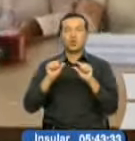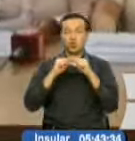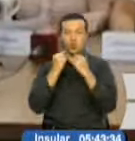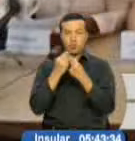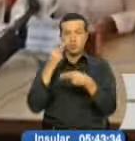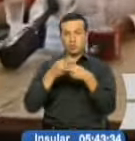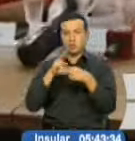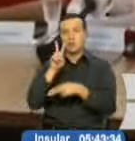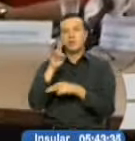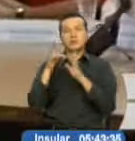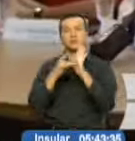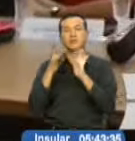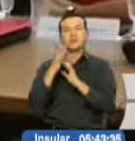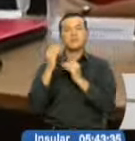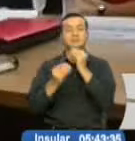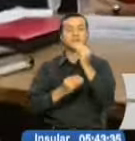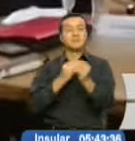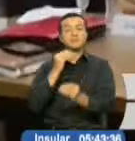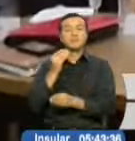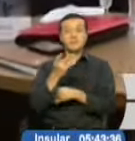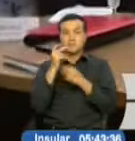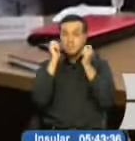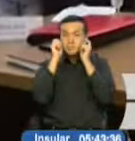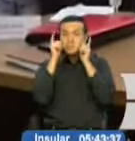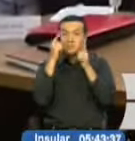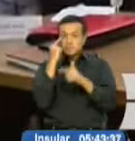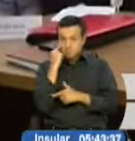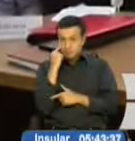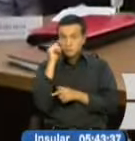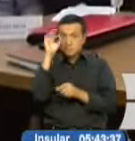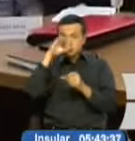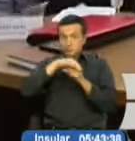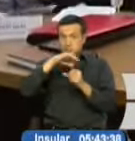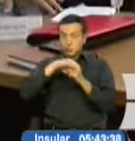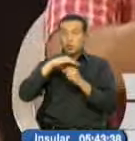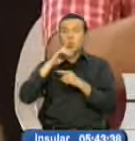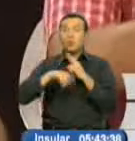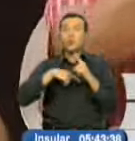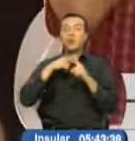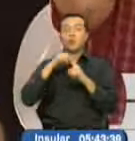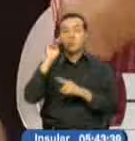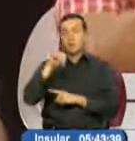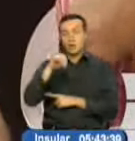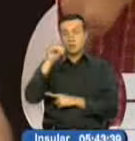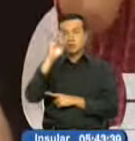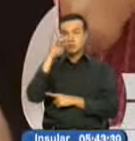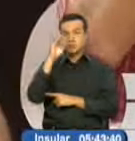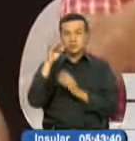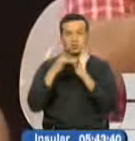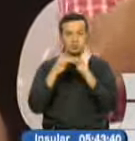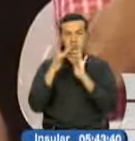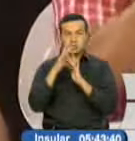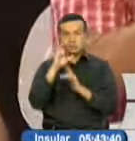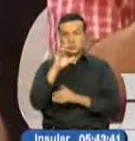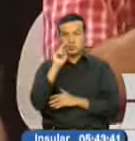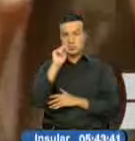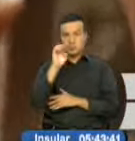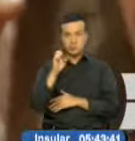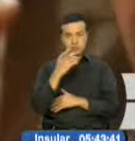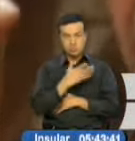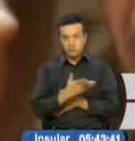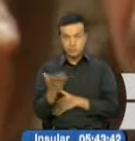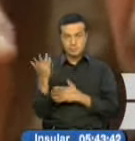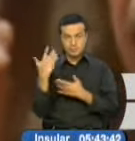de Abril se mantendrán atentos al recuento oficial de votos previsto para este martes 18 de abril por el Consejo Nacional